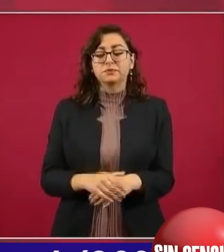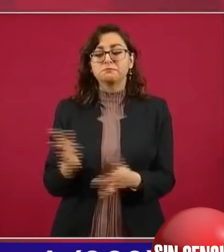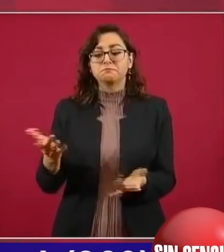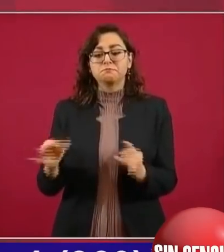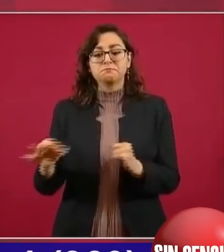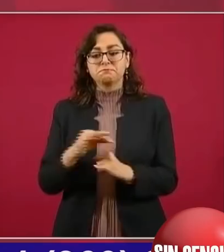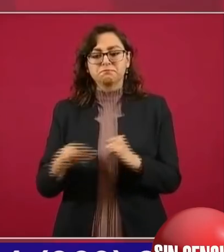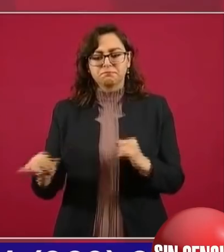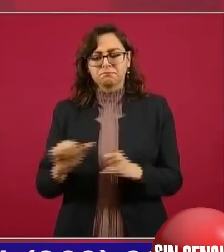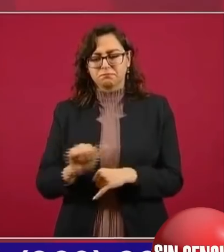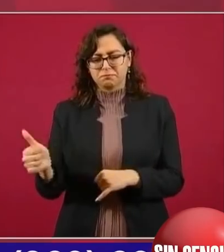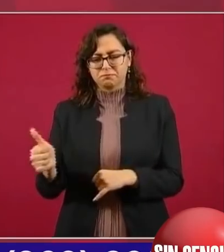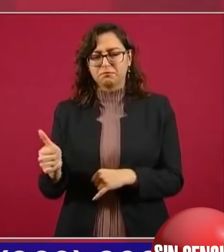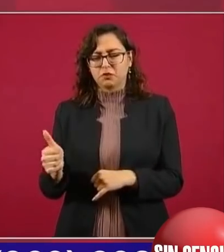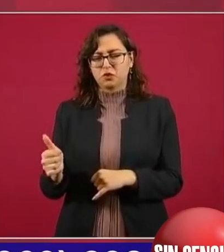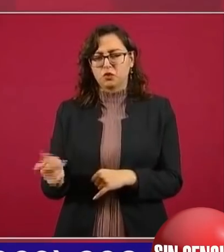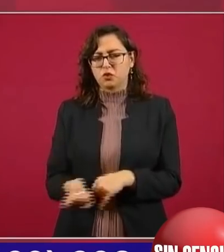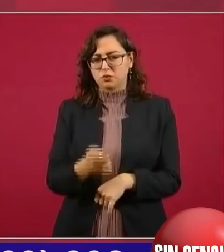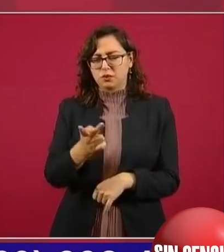Pues